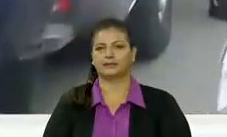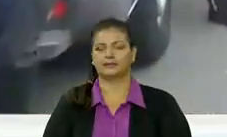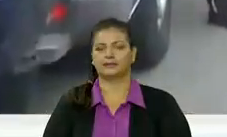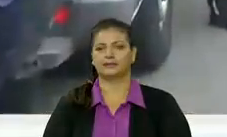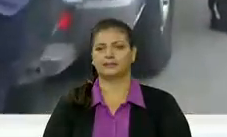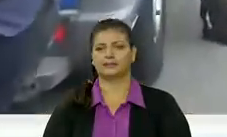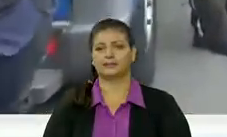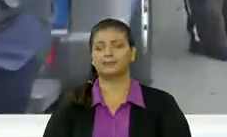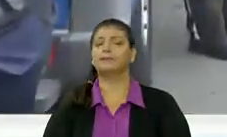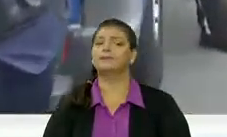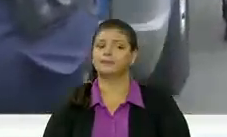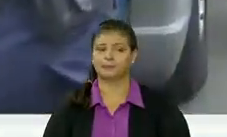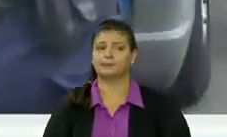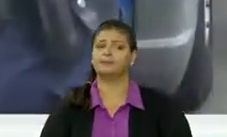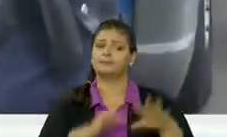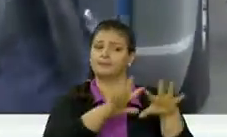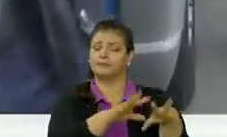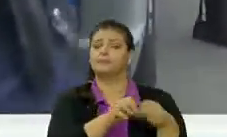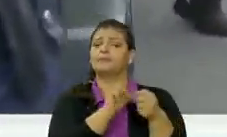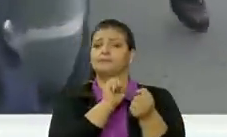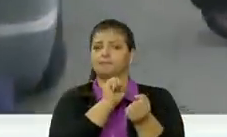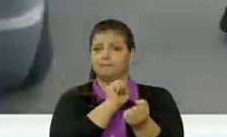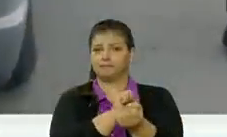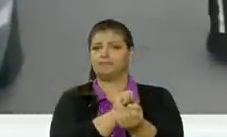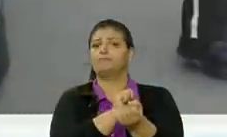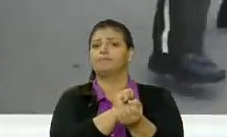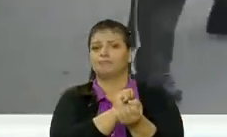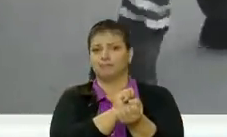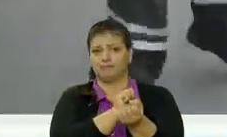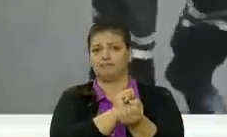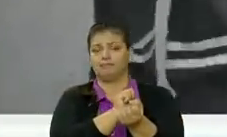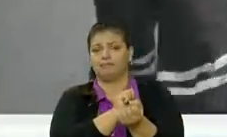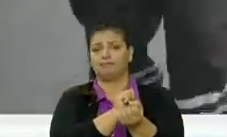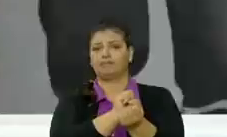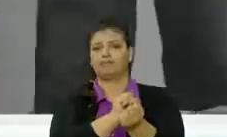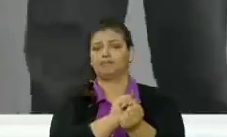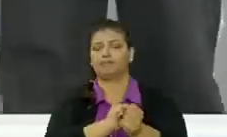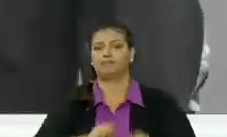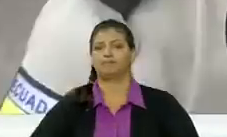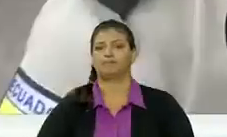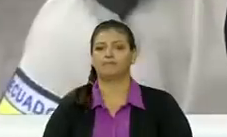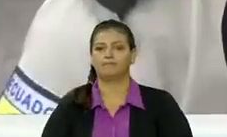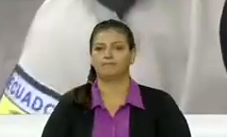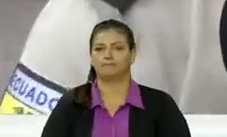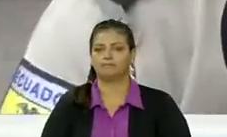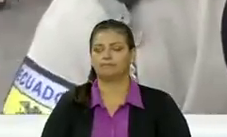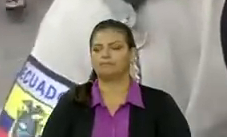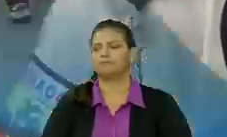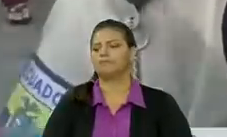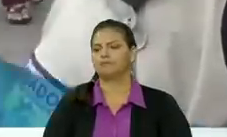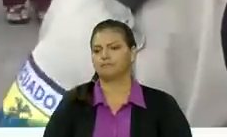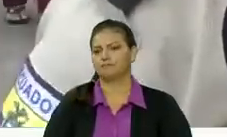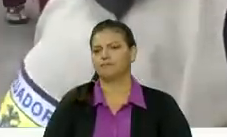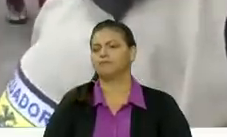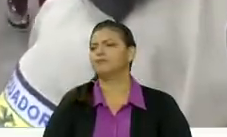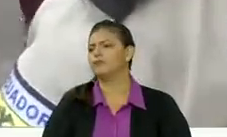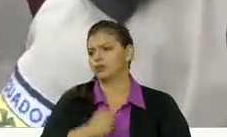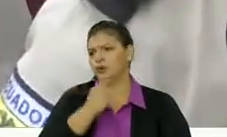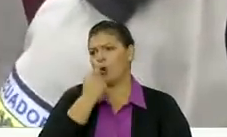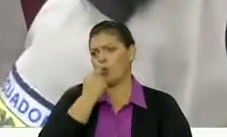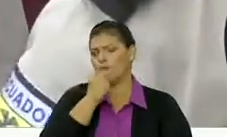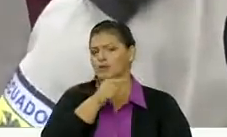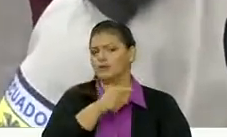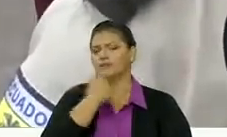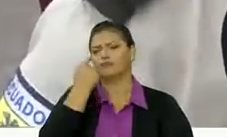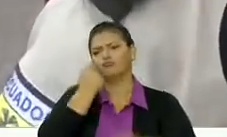El conductor del carro fue aprehendido y puesto a órdenes de la autoridad competente. Se encuentra estable, pero ya se le llevó el certificado médico